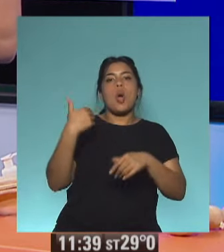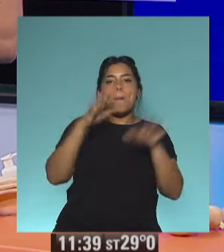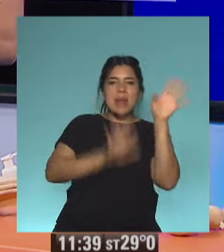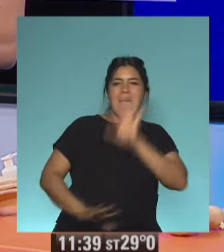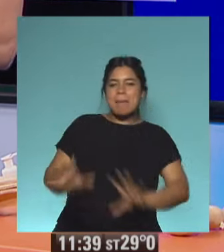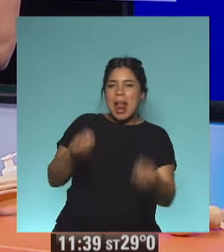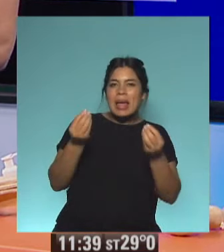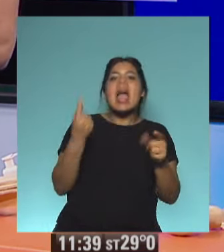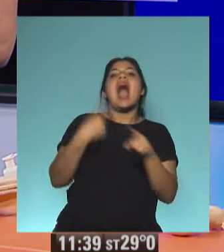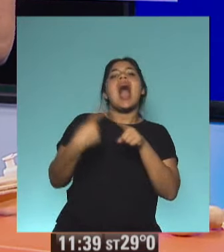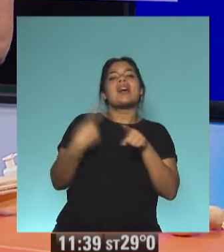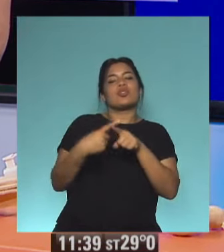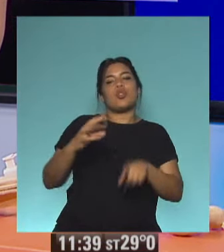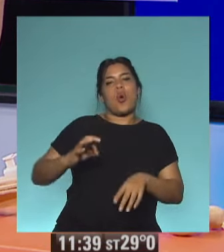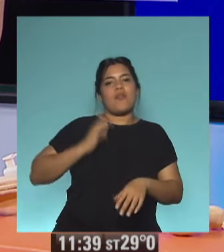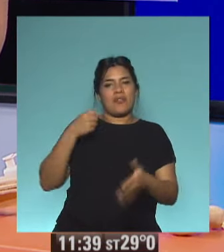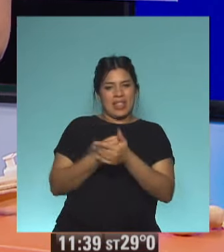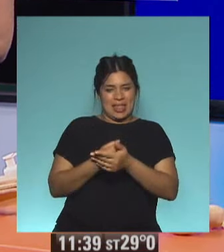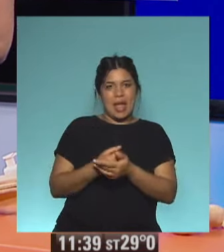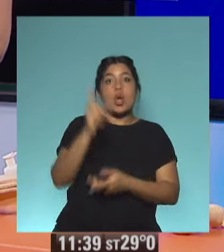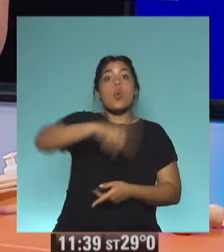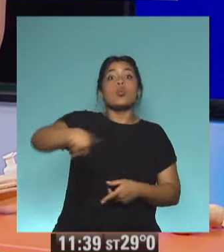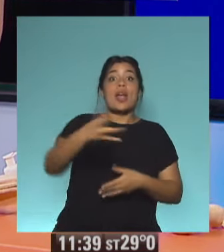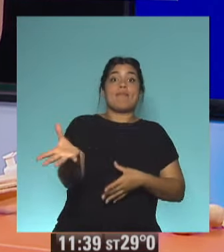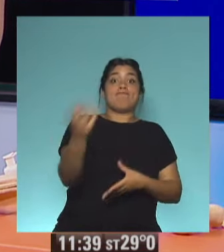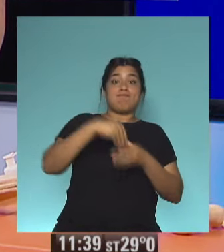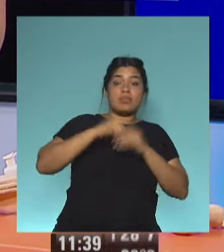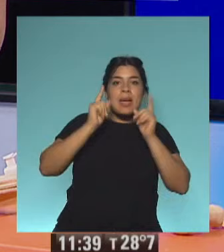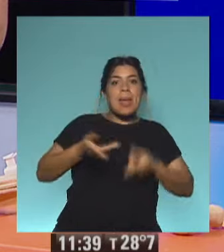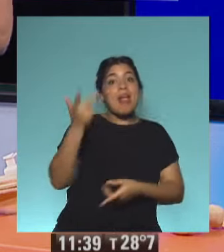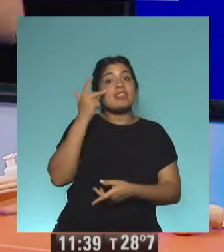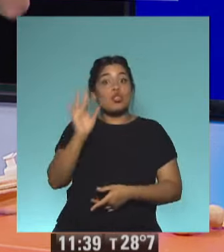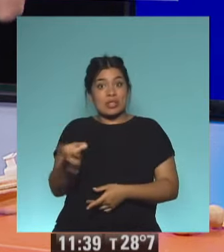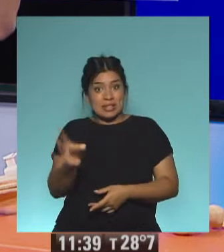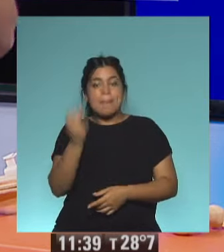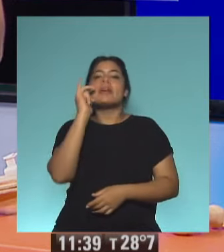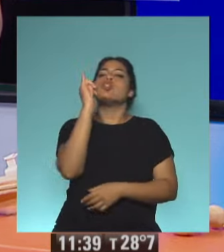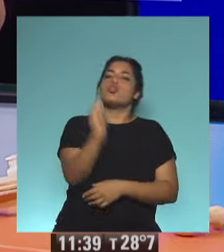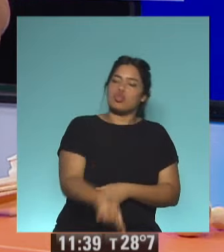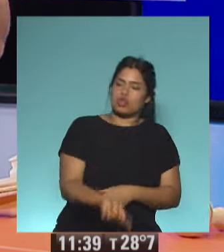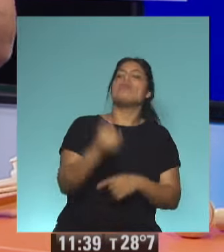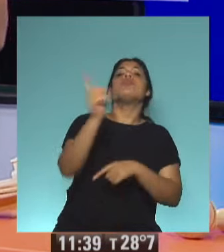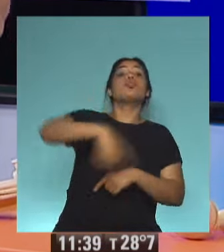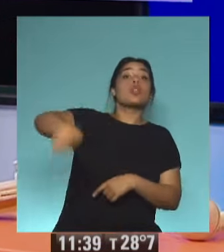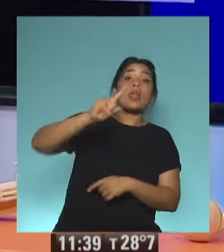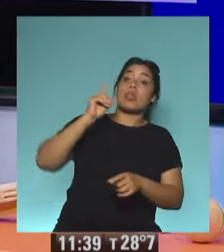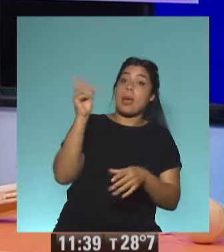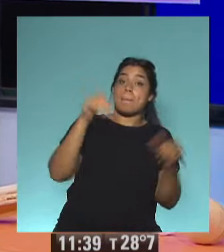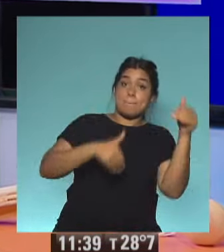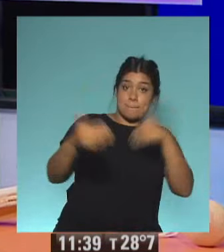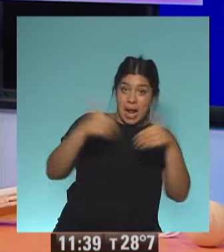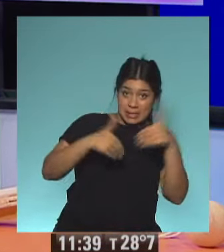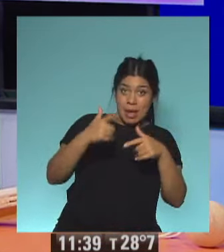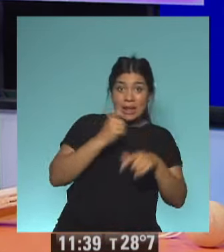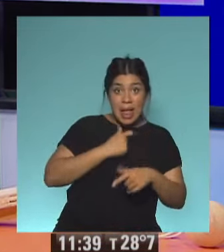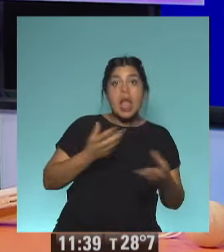año y queremos que ustedes sean parte. Y el gran día es el 18 de diciembre. Así es, y para que todos y todas puedan participar, los y las invitamos a